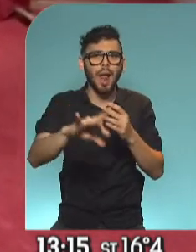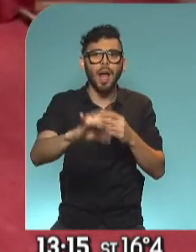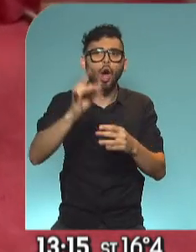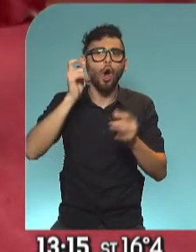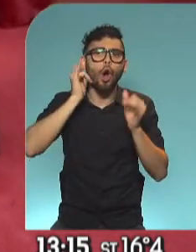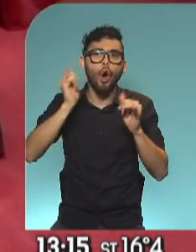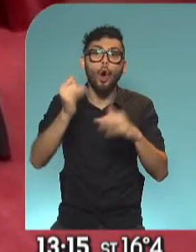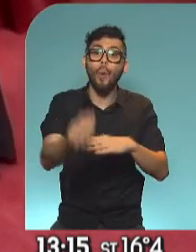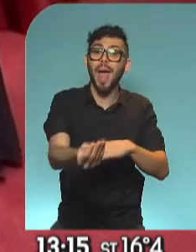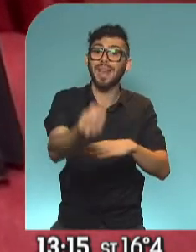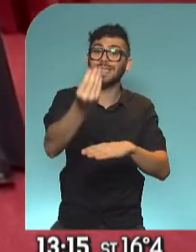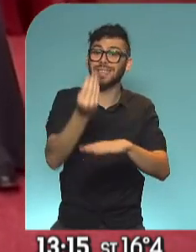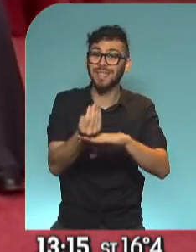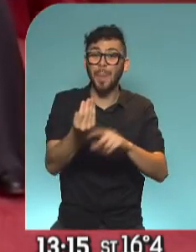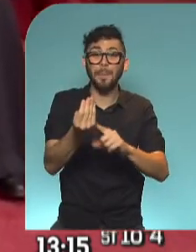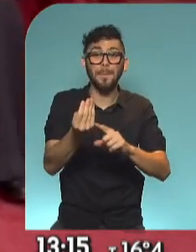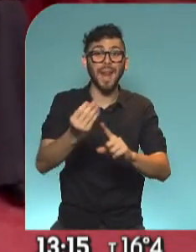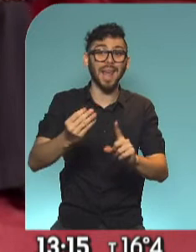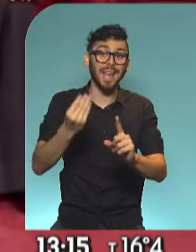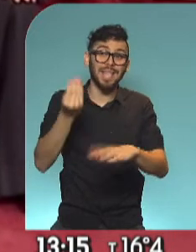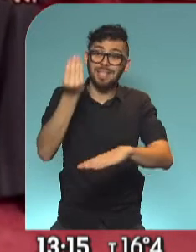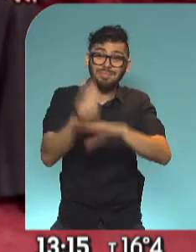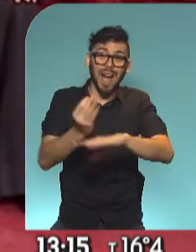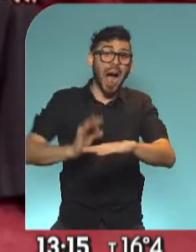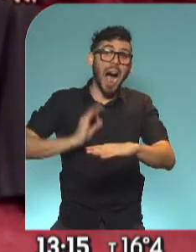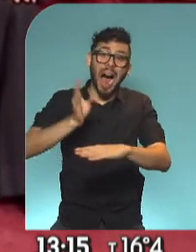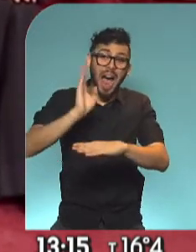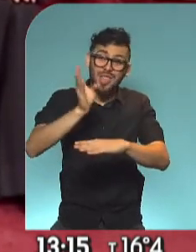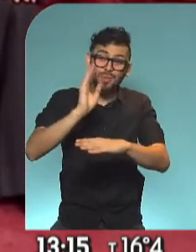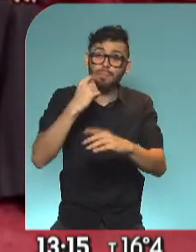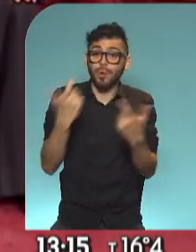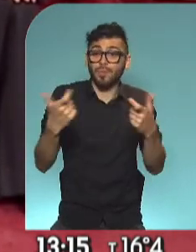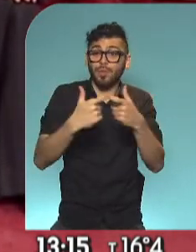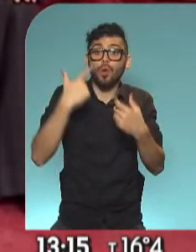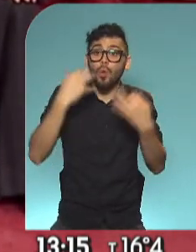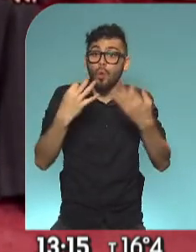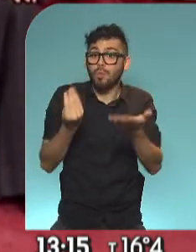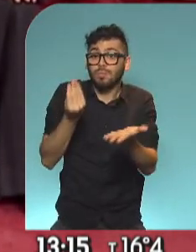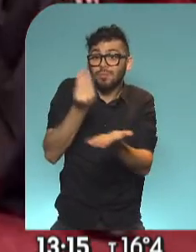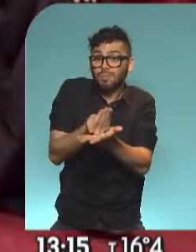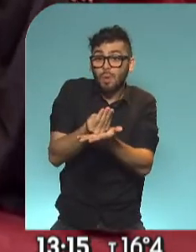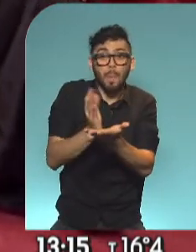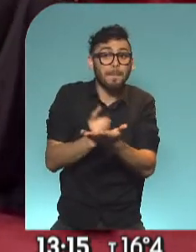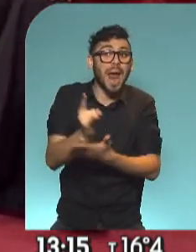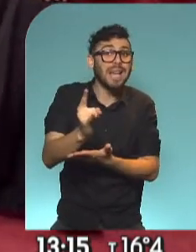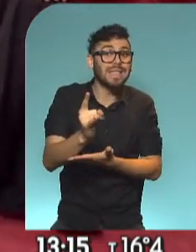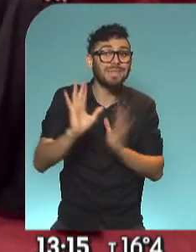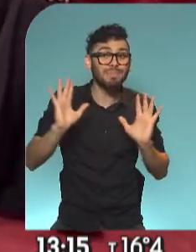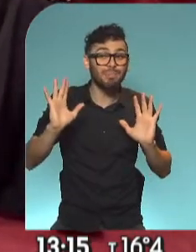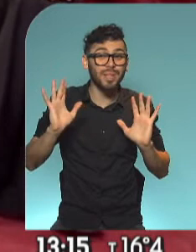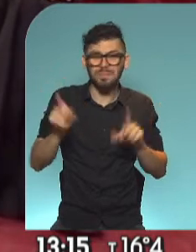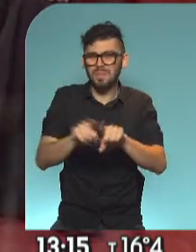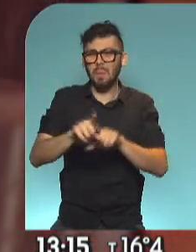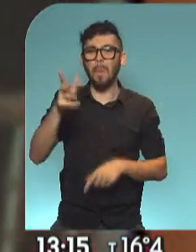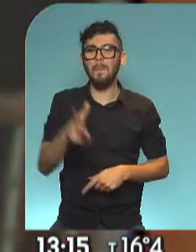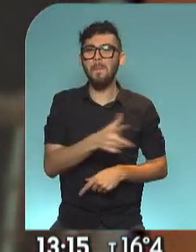que la orientación de ese candidato prevalezca muchos años. El cargo en la Corte Suprema de Justicia de Estados Unidos es vitalicio, como el Papa. Entonces ya no se